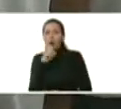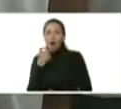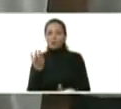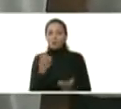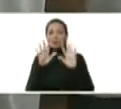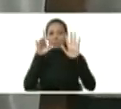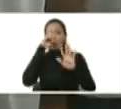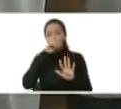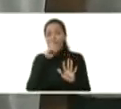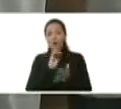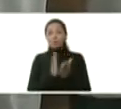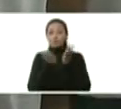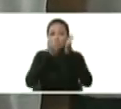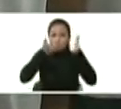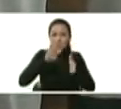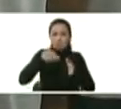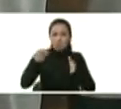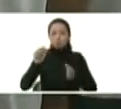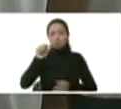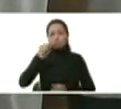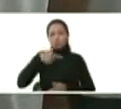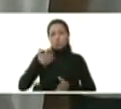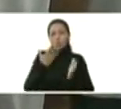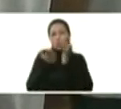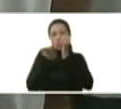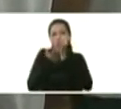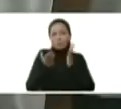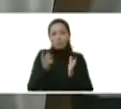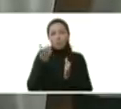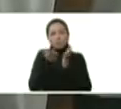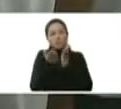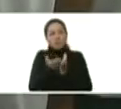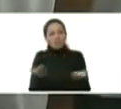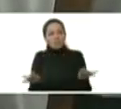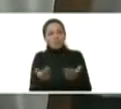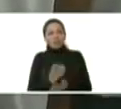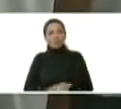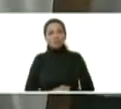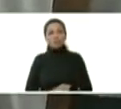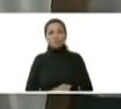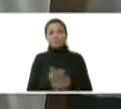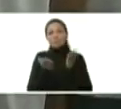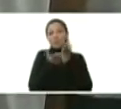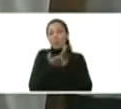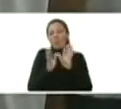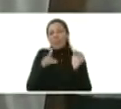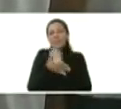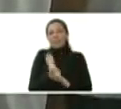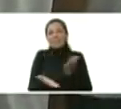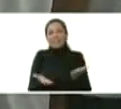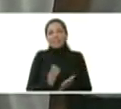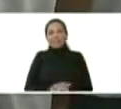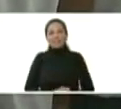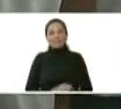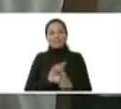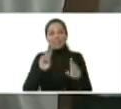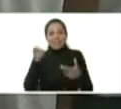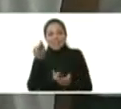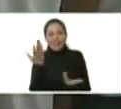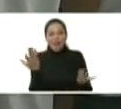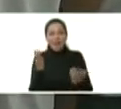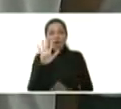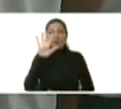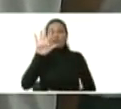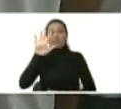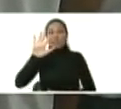¿Estás estudiando? Sí. Sí. ¿Qué estás estudiando? En el colegio. ¿Por eso? ¿Por qué grado?